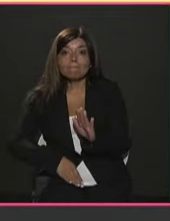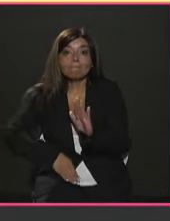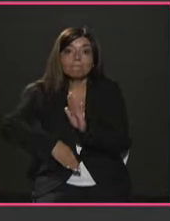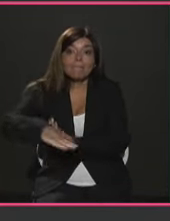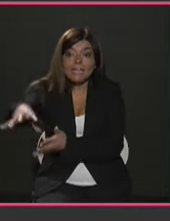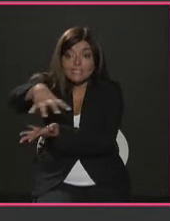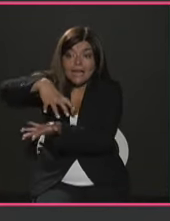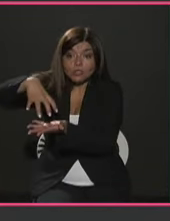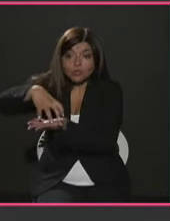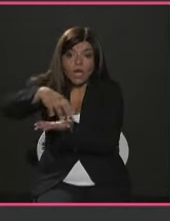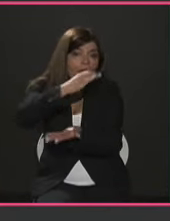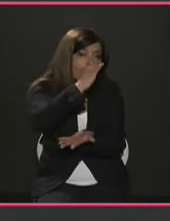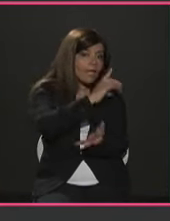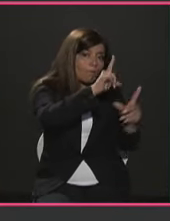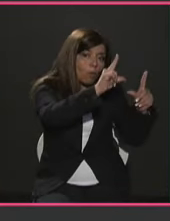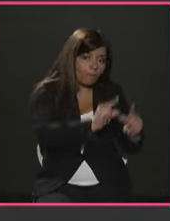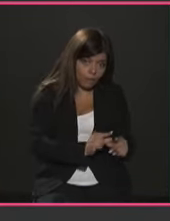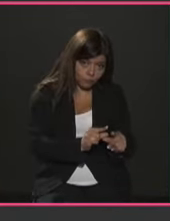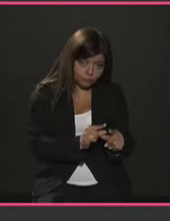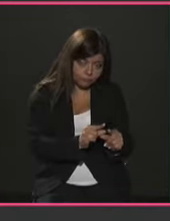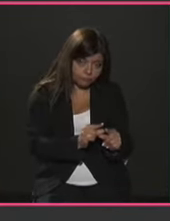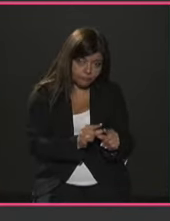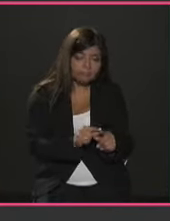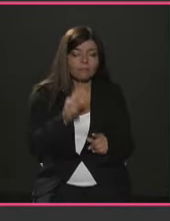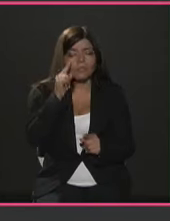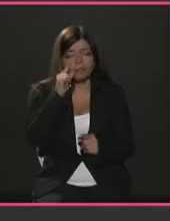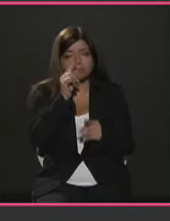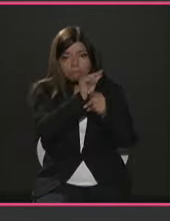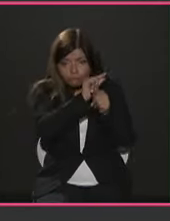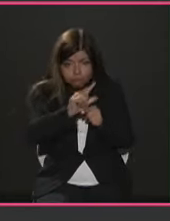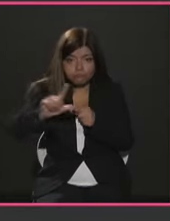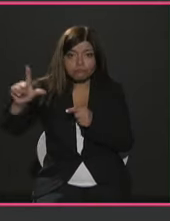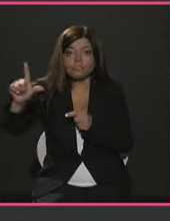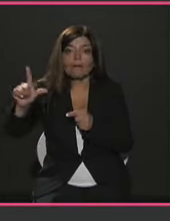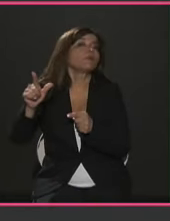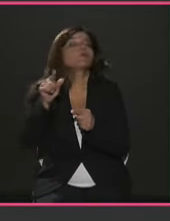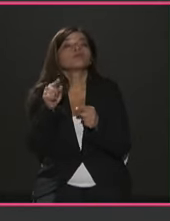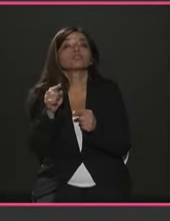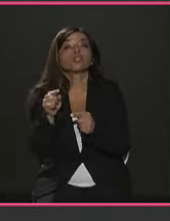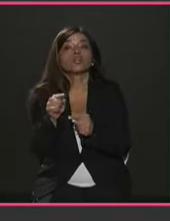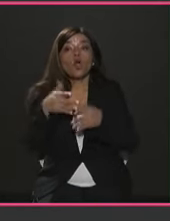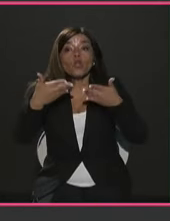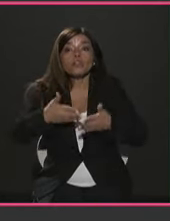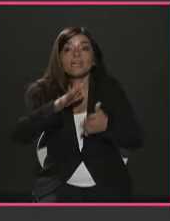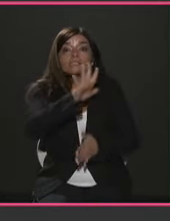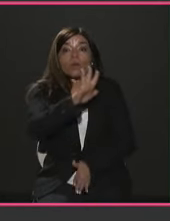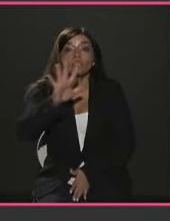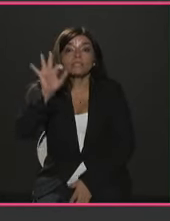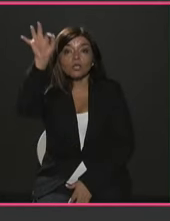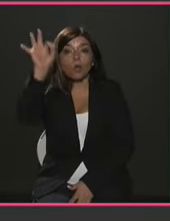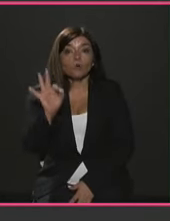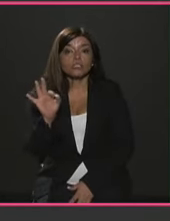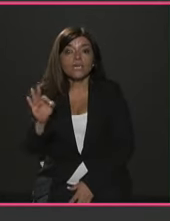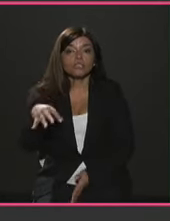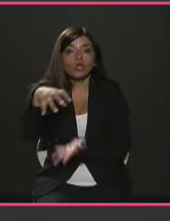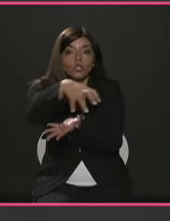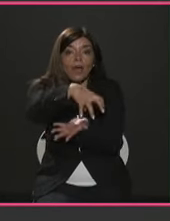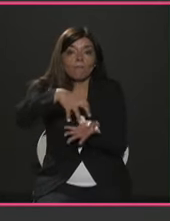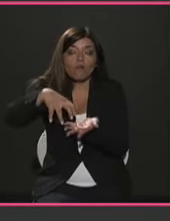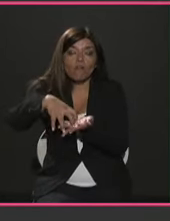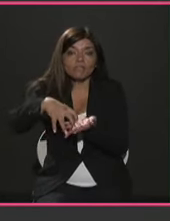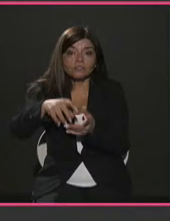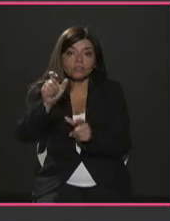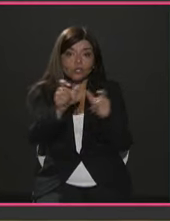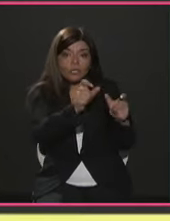ya y las proyecciones y hoy día Ya son el fondo 55 de la